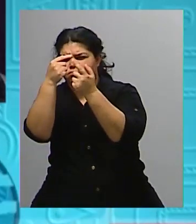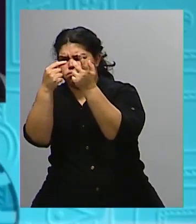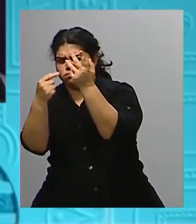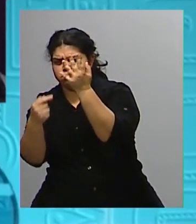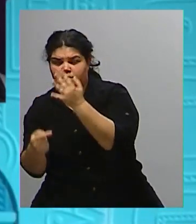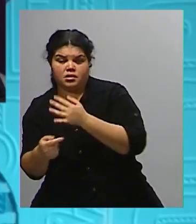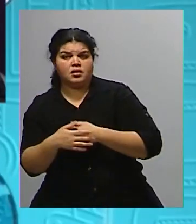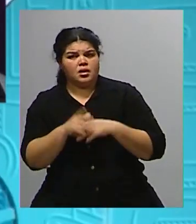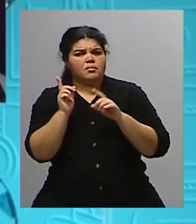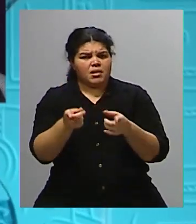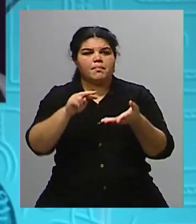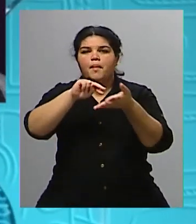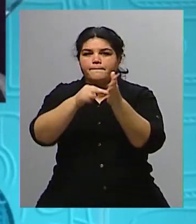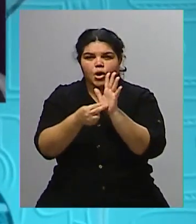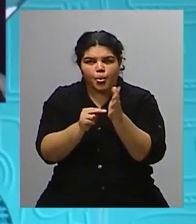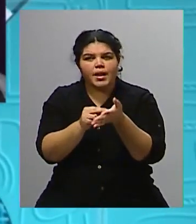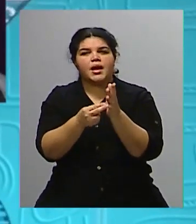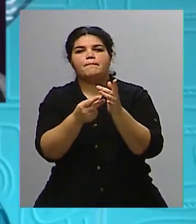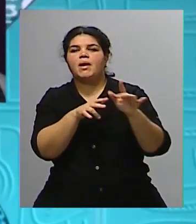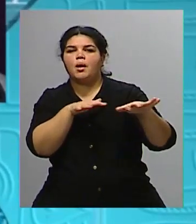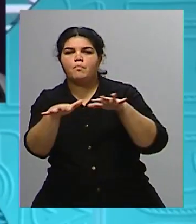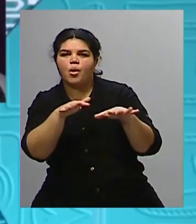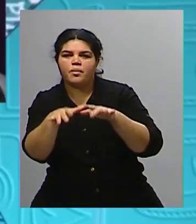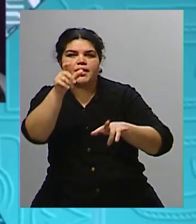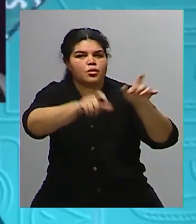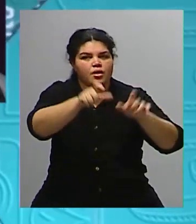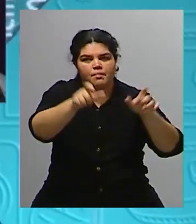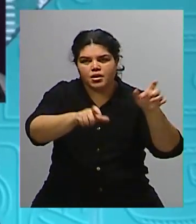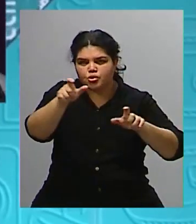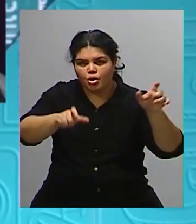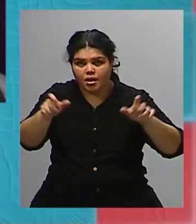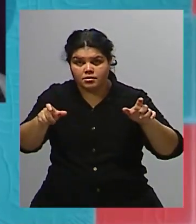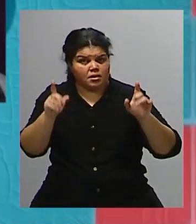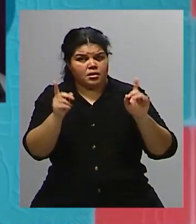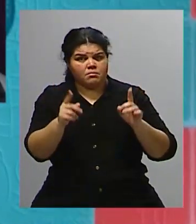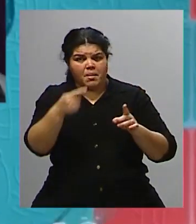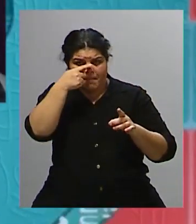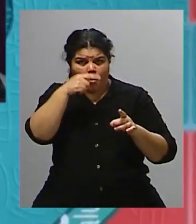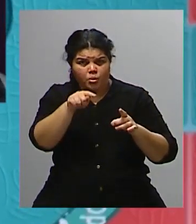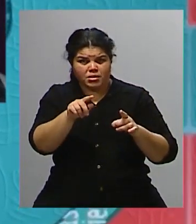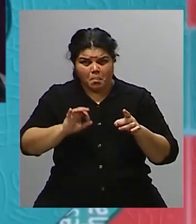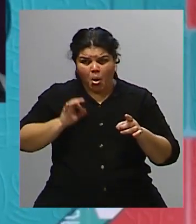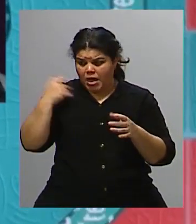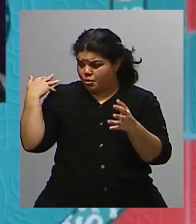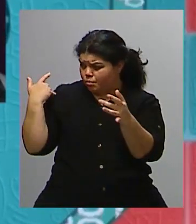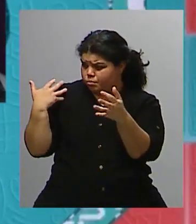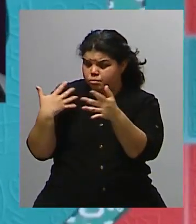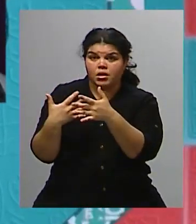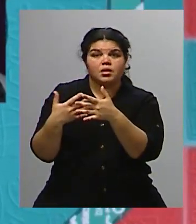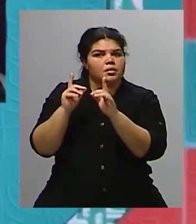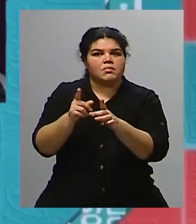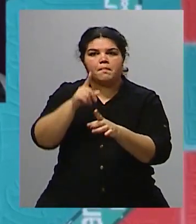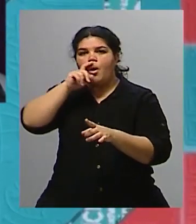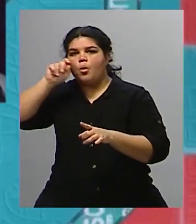sin duda también hacen que haya mucho movimiento de gente. De hecho, lo hemos visto en este último tiempo y durante este año con el conflicto entre